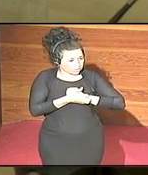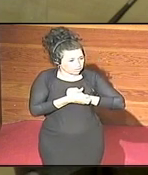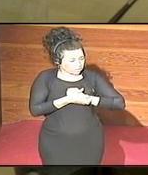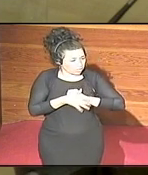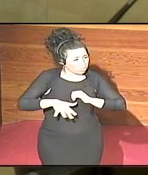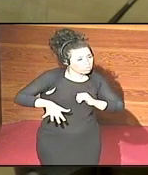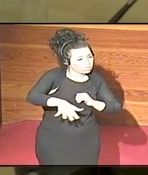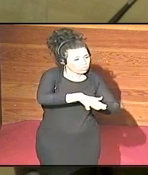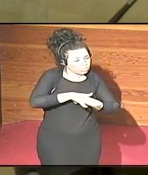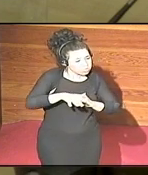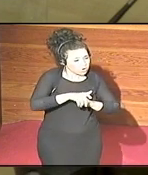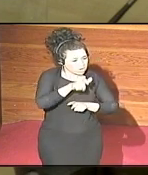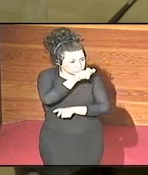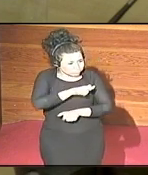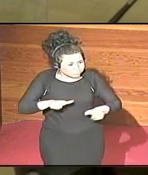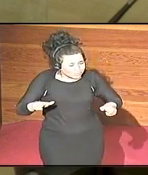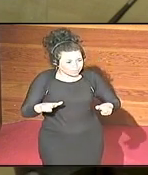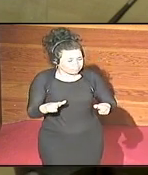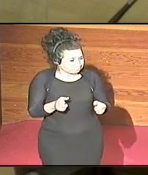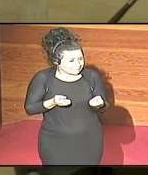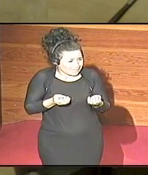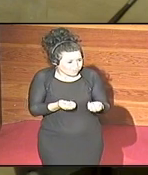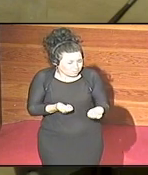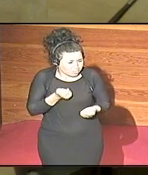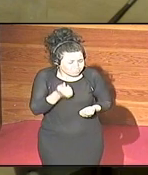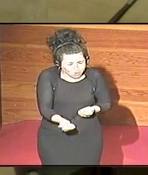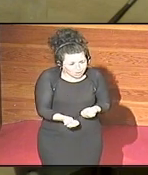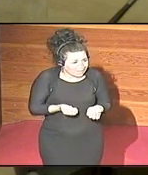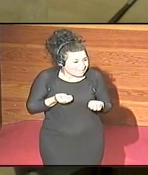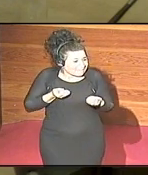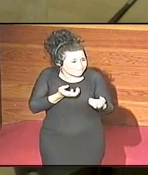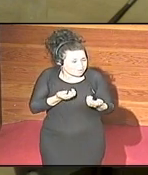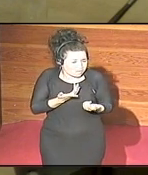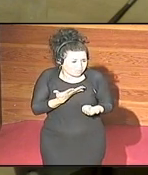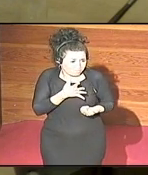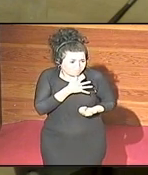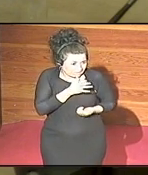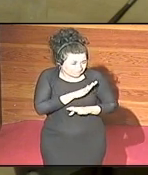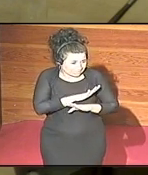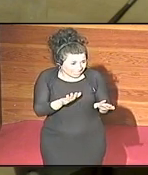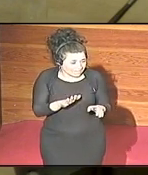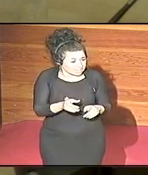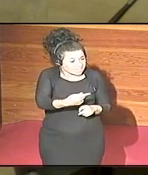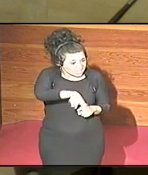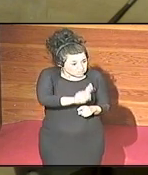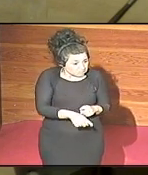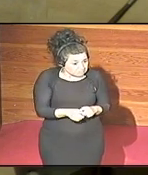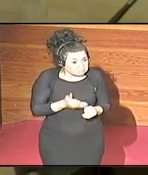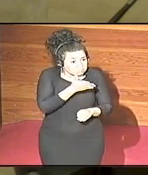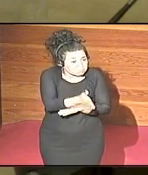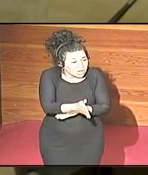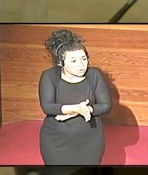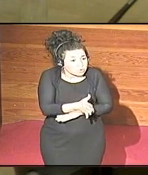zonas con una población muy poco informada y sobre todo muy mal informada, y que también van ahí por, se